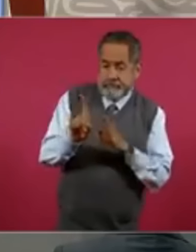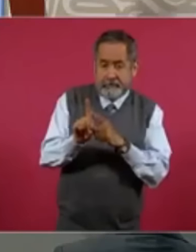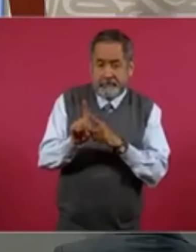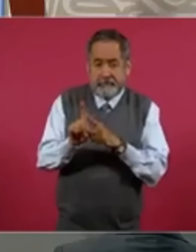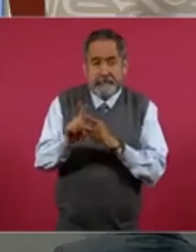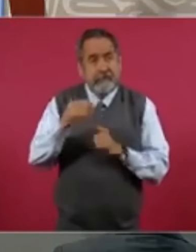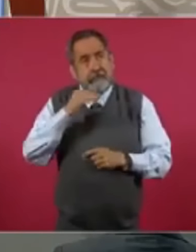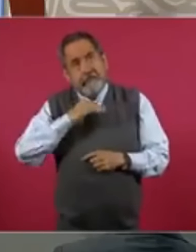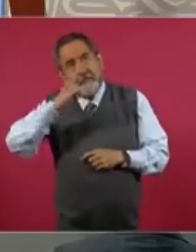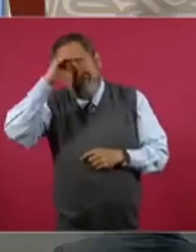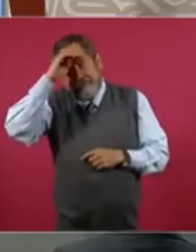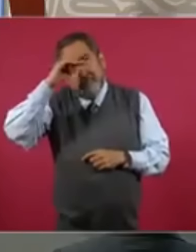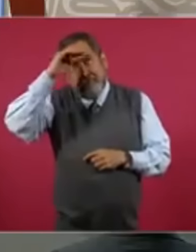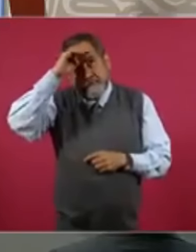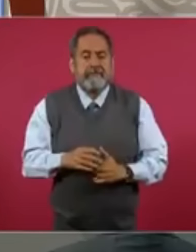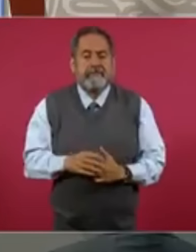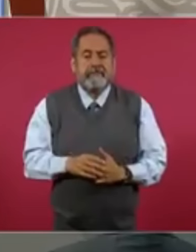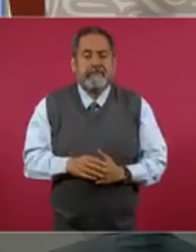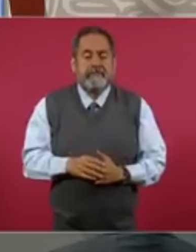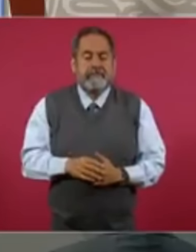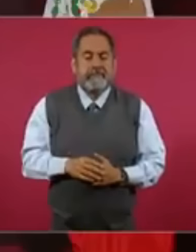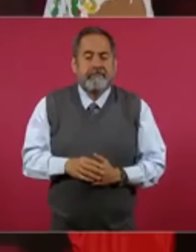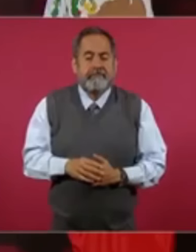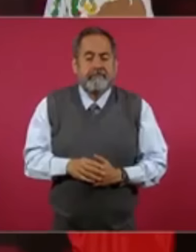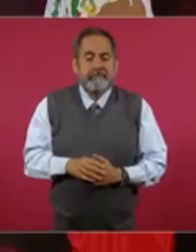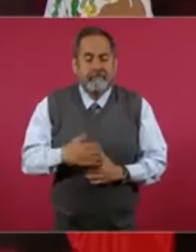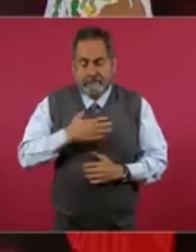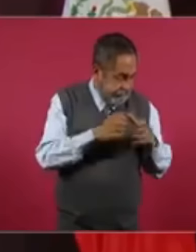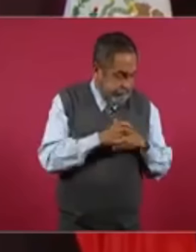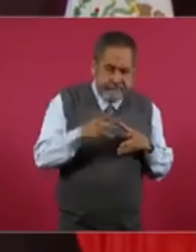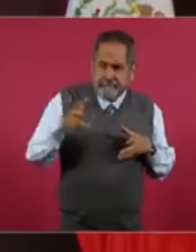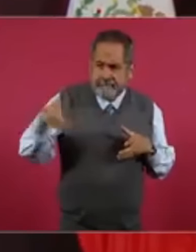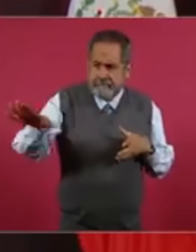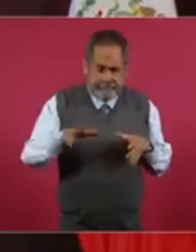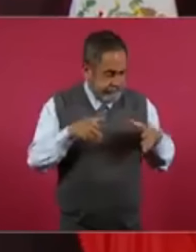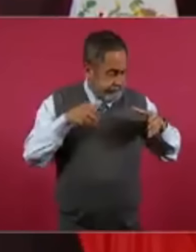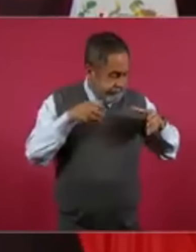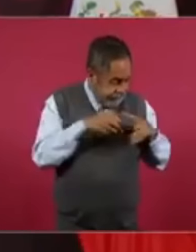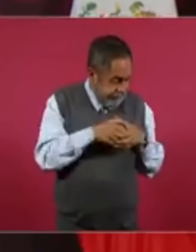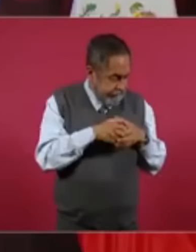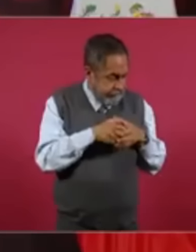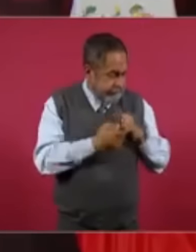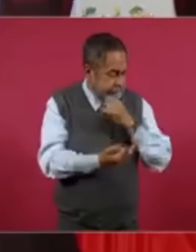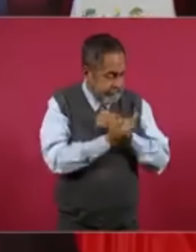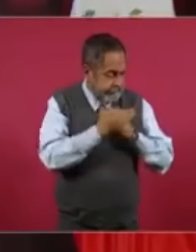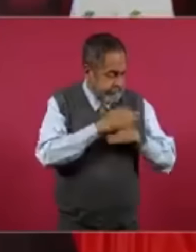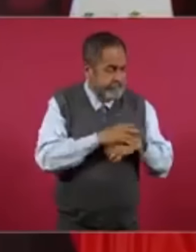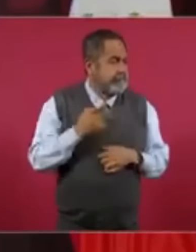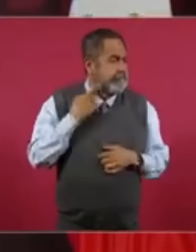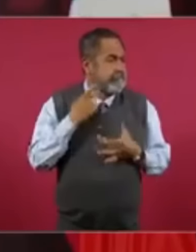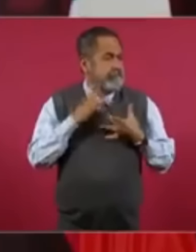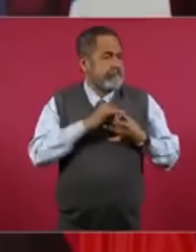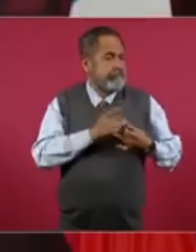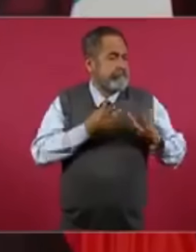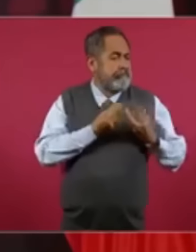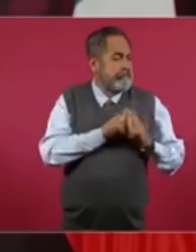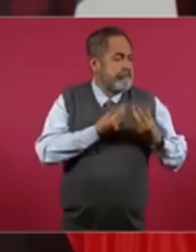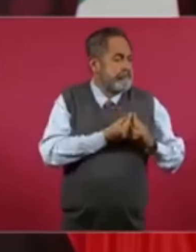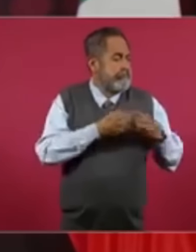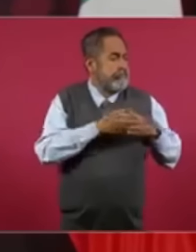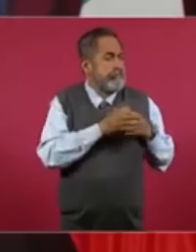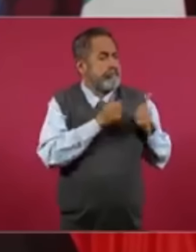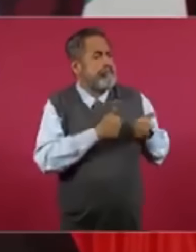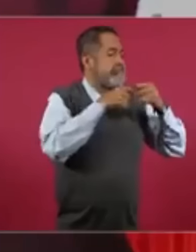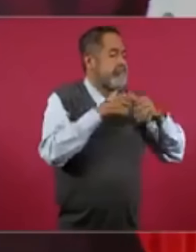más está pensando en su grupo, o piensa que la política se hace en la élite, arriba,